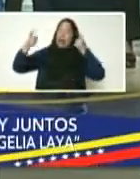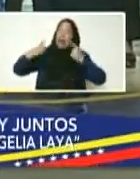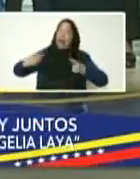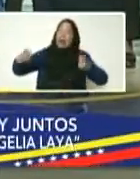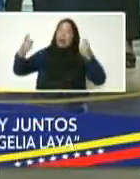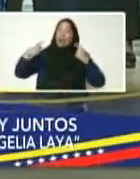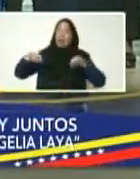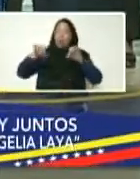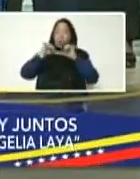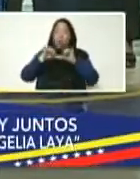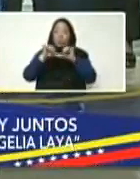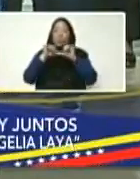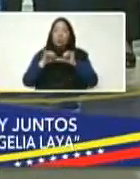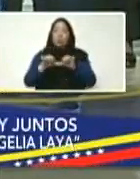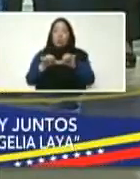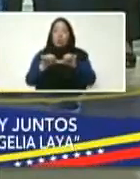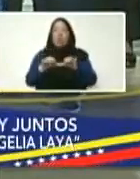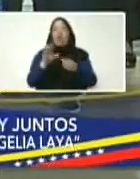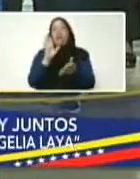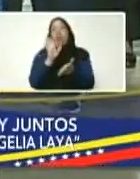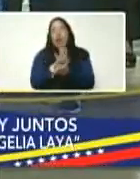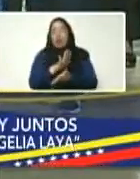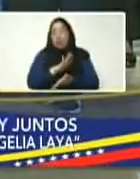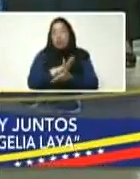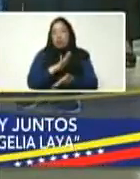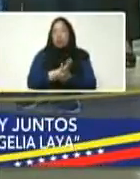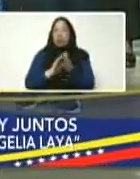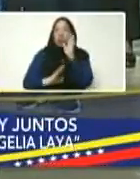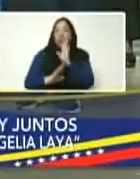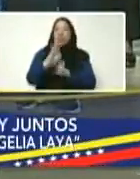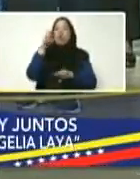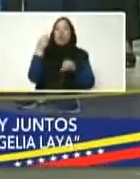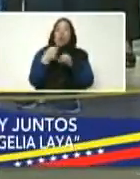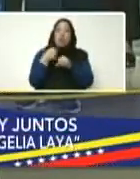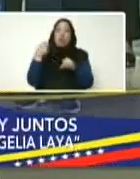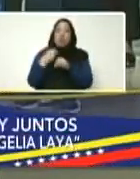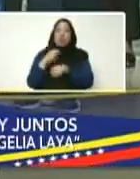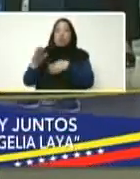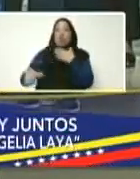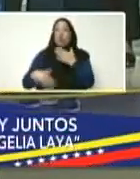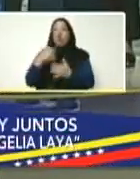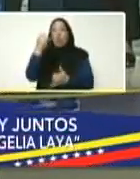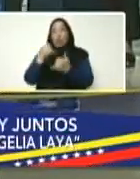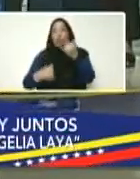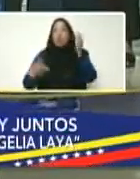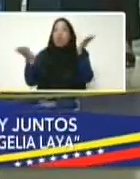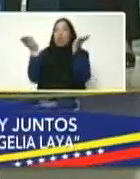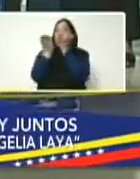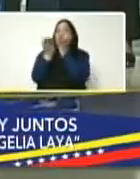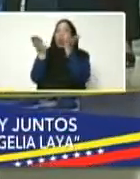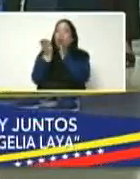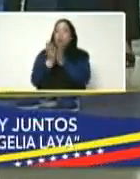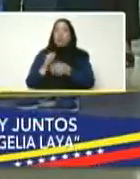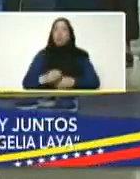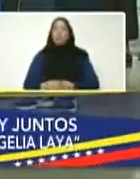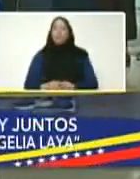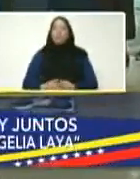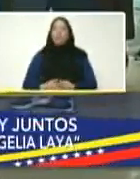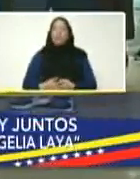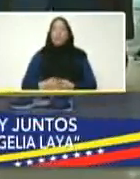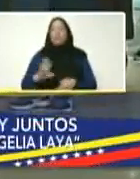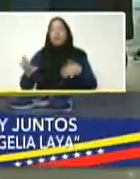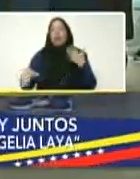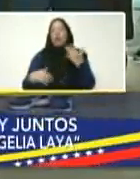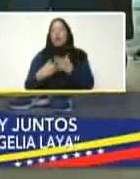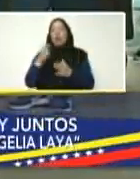para continuar y no bajar la guardia, para seguir trabajando hasta la última escuela. No descansaremos hasta que esté